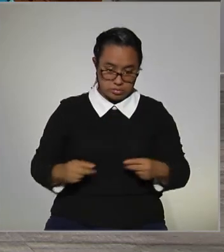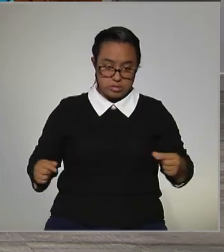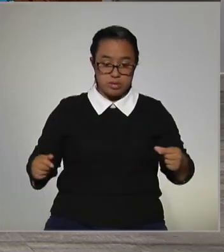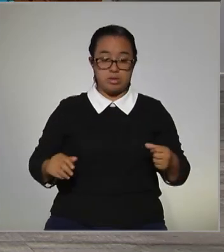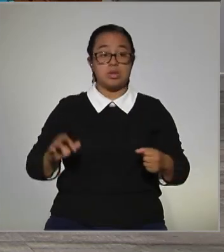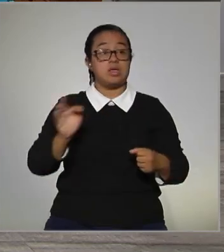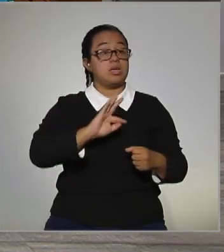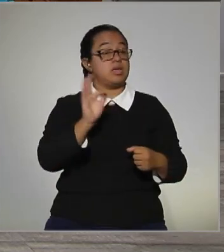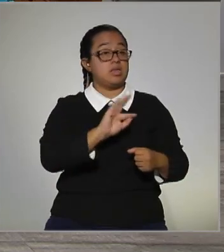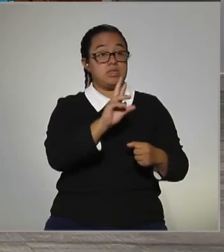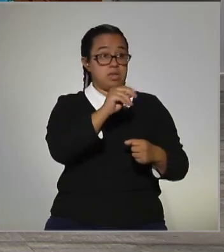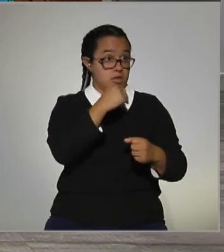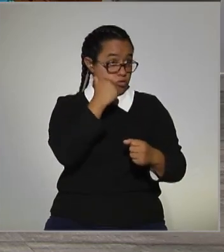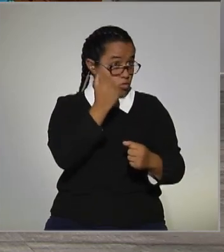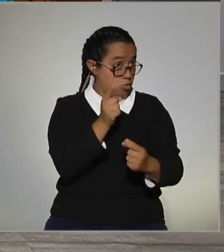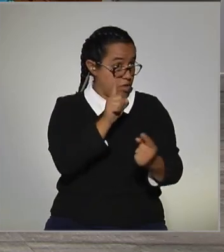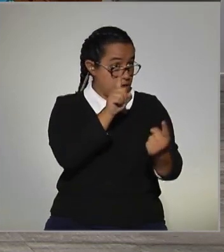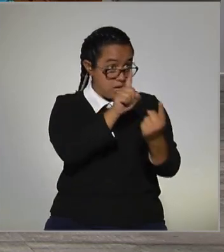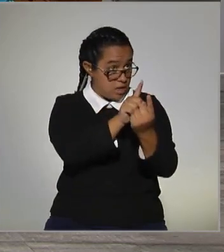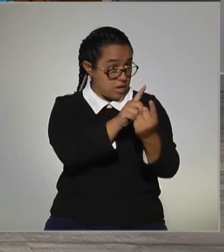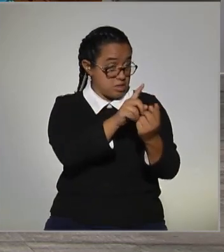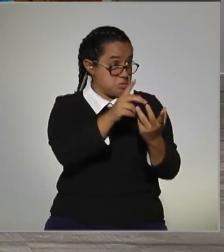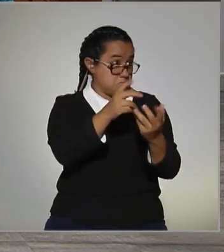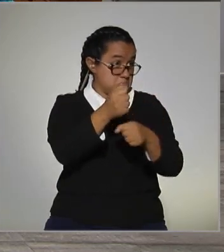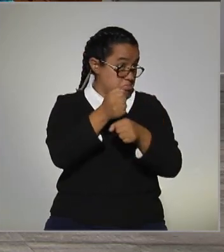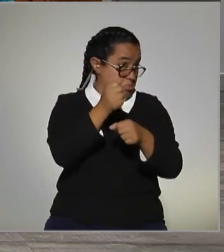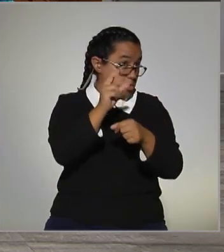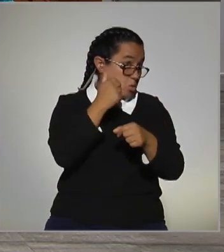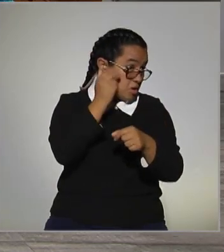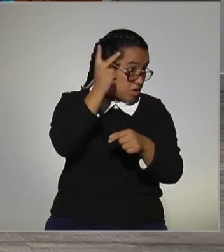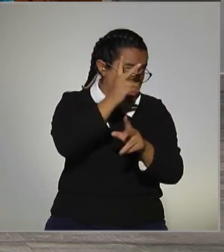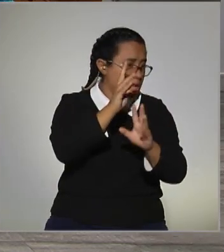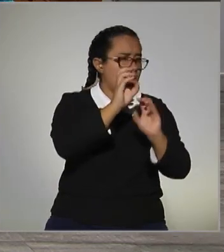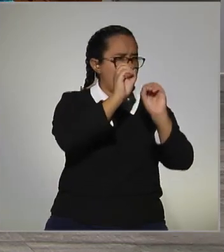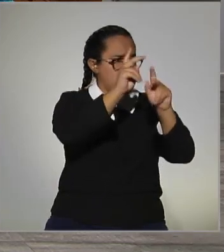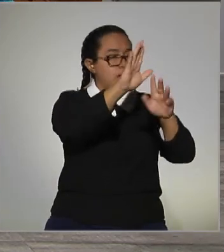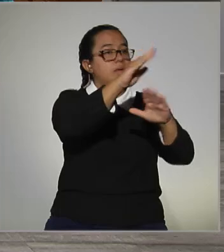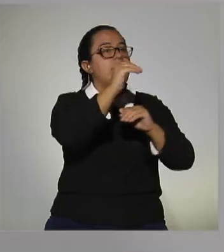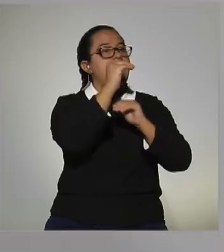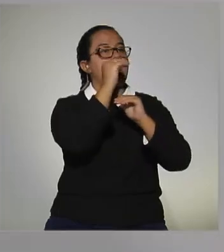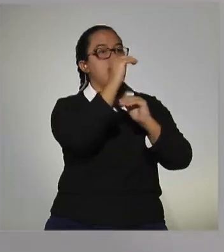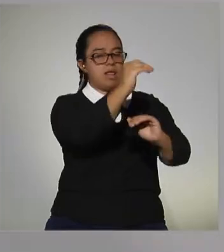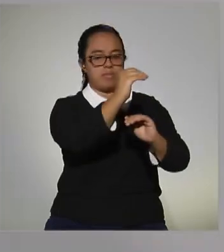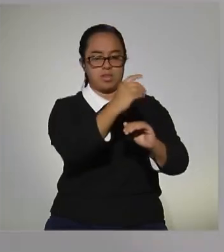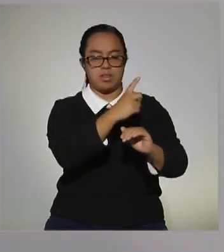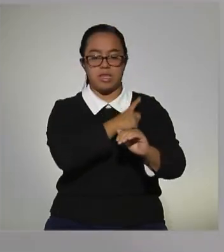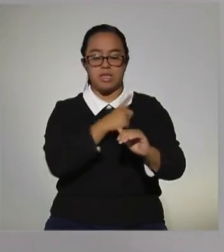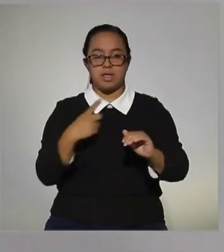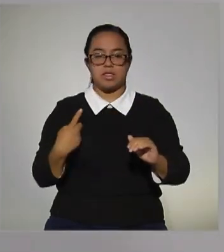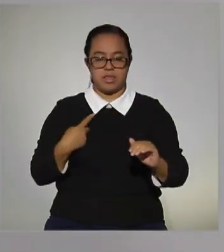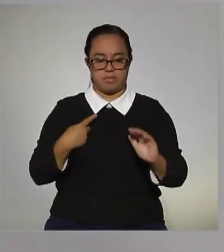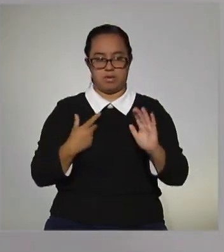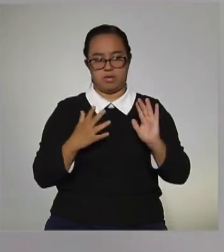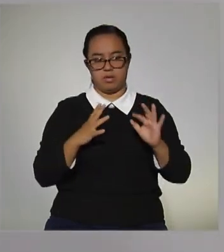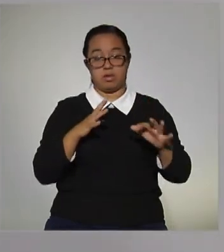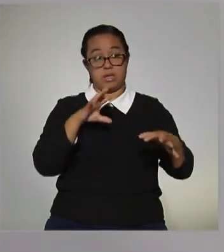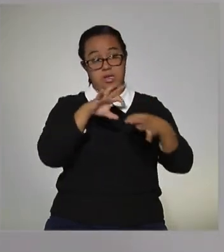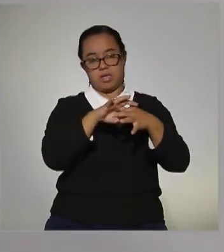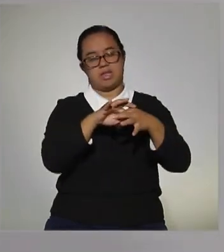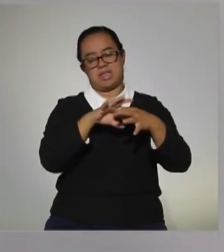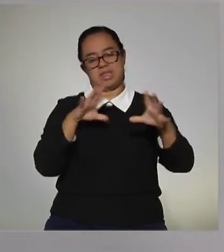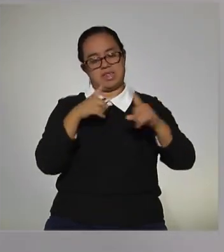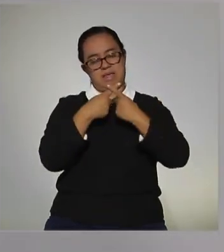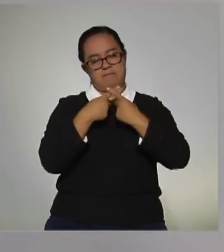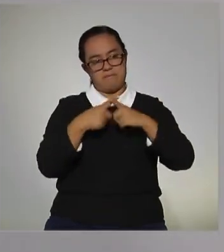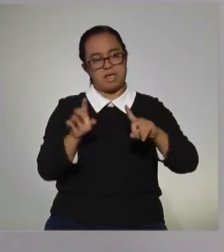no quieres trabajar, aprendo a ponerte un límite, aprendo a, sí, para bien o para mal, reformular ese vínculo y ahora va a ser diferente, quizás